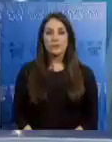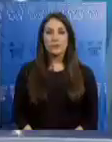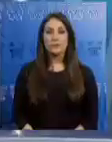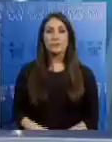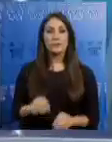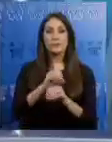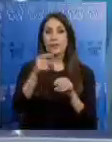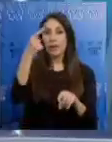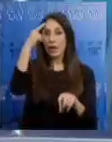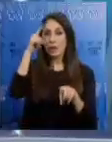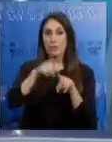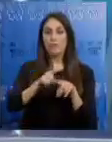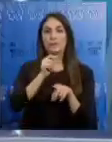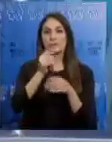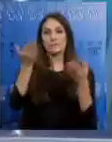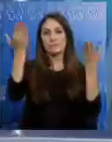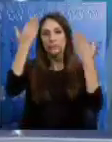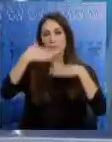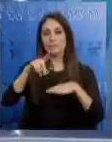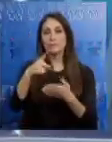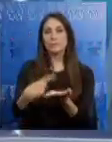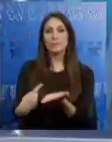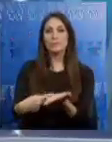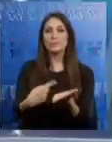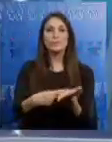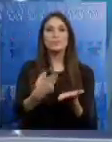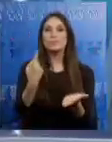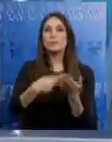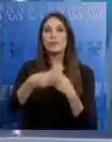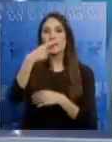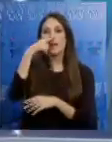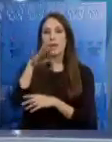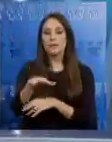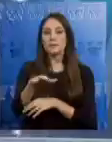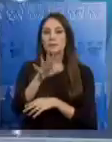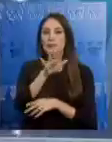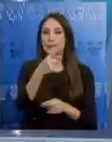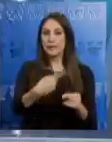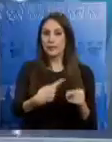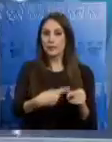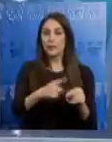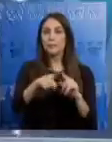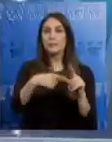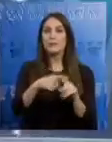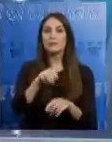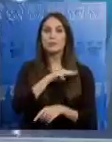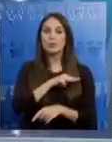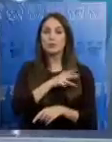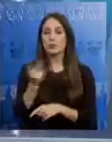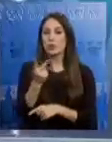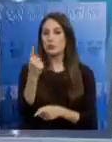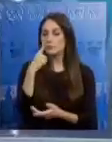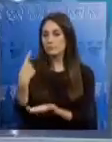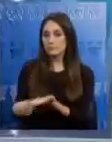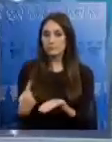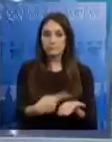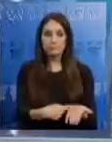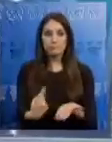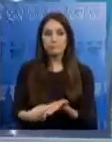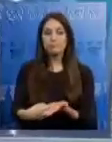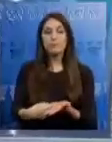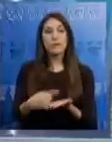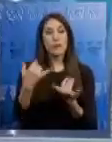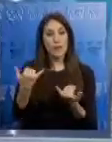Y sin acuerdos, acaba de finalizar la reunión entre los distribuidores de gas doméstico de Quito y los representantes del municipio capitalino.